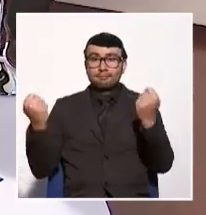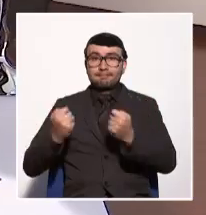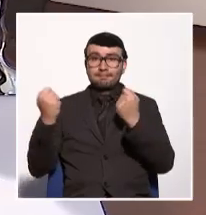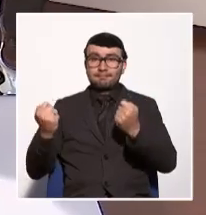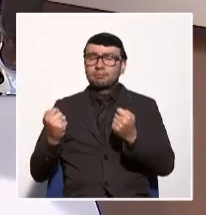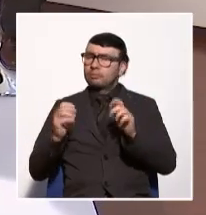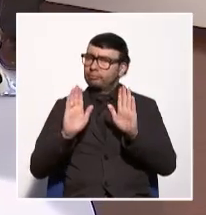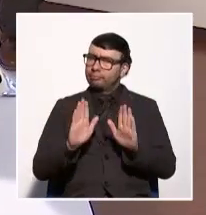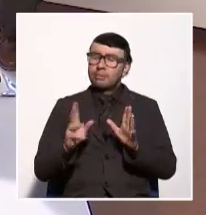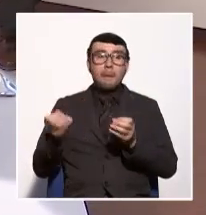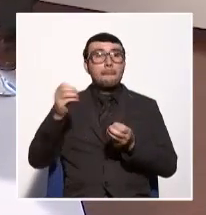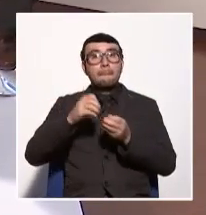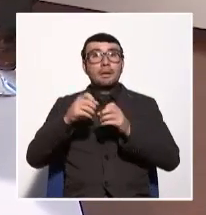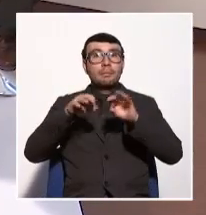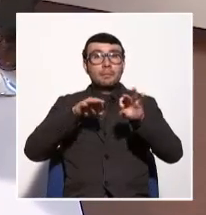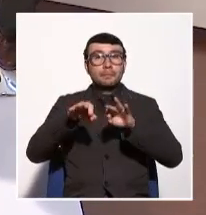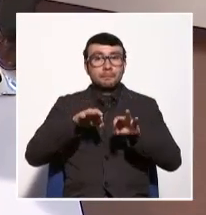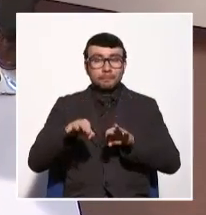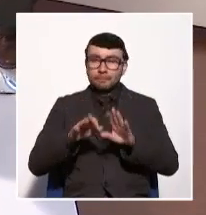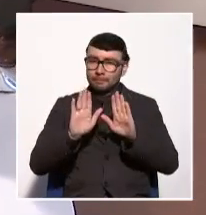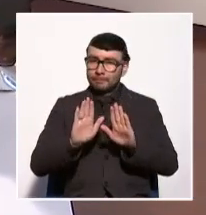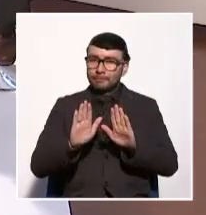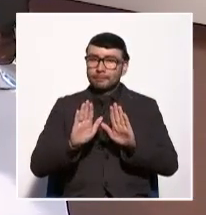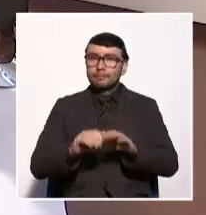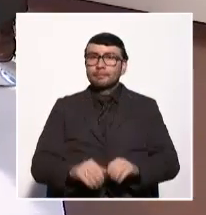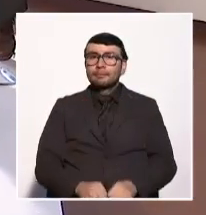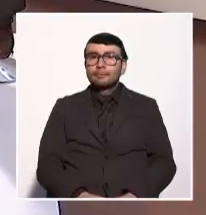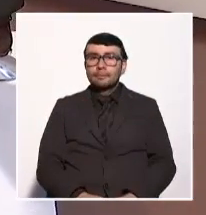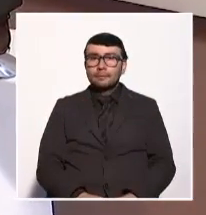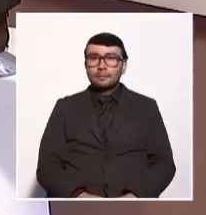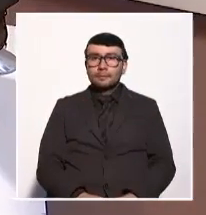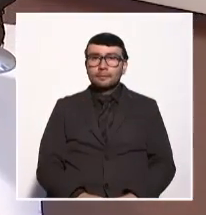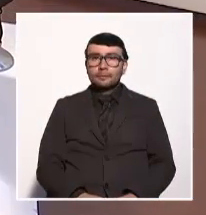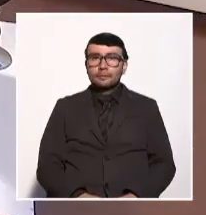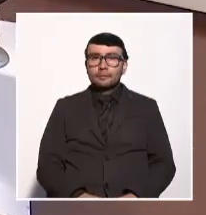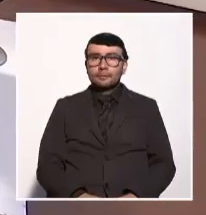pero volvemos con otros minutos que nos restan aquí en conexión bital volvemos